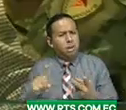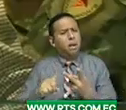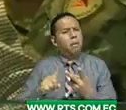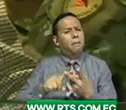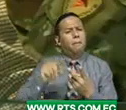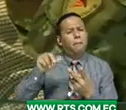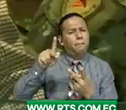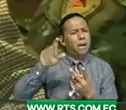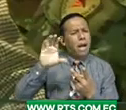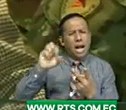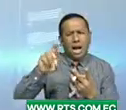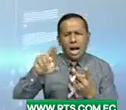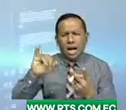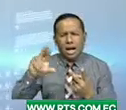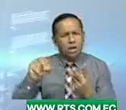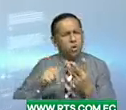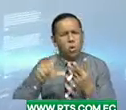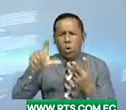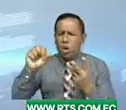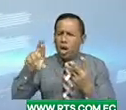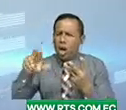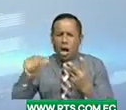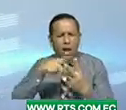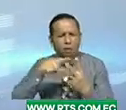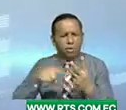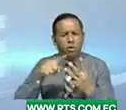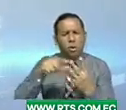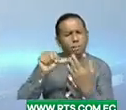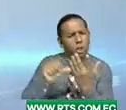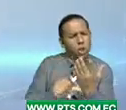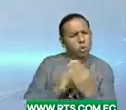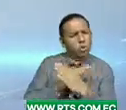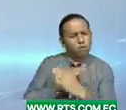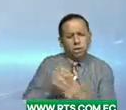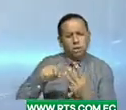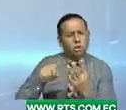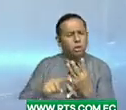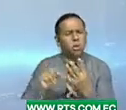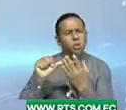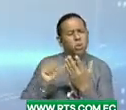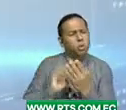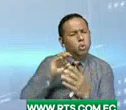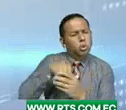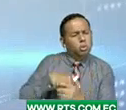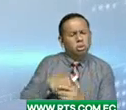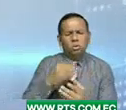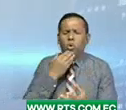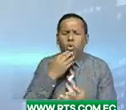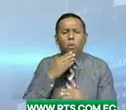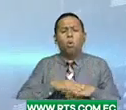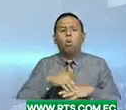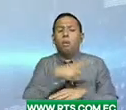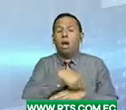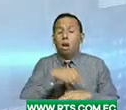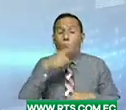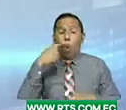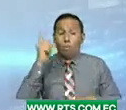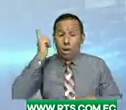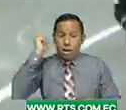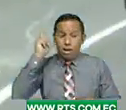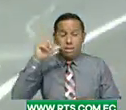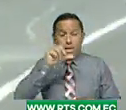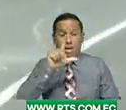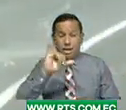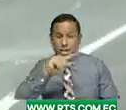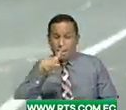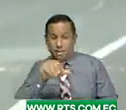Luis Lara, por el presunto delito de privación ilegal de libertad del presidente de esa organización, Leonidas Issa, en el marco de las protestas